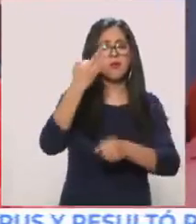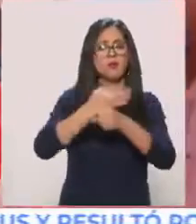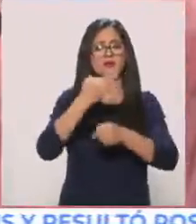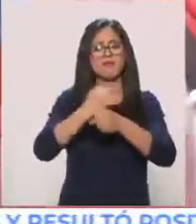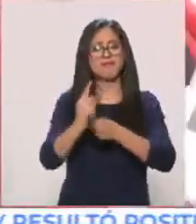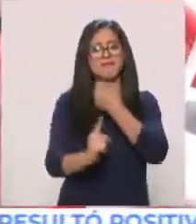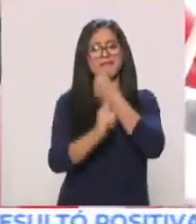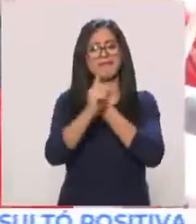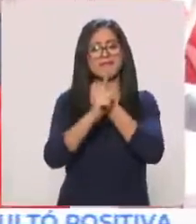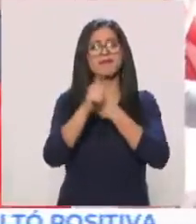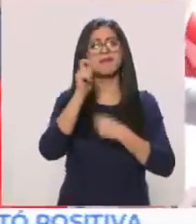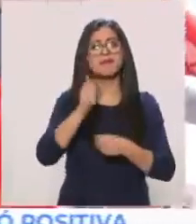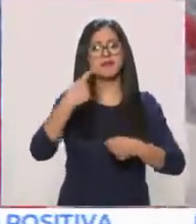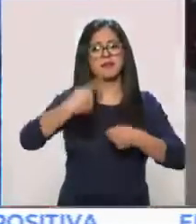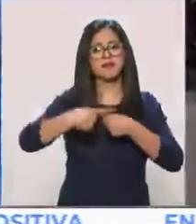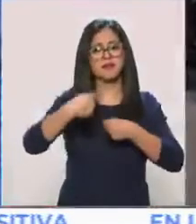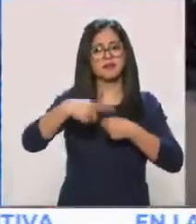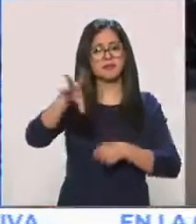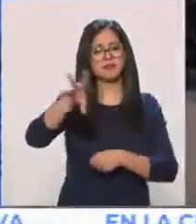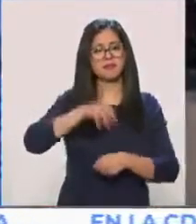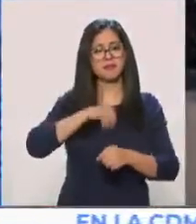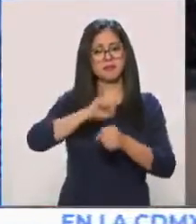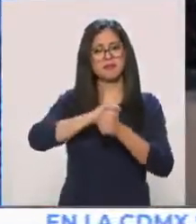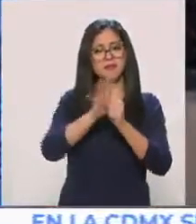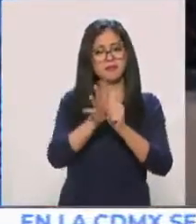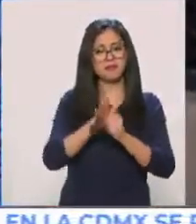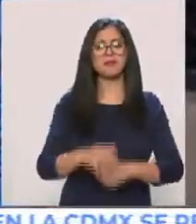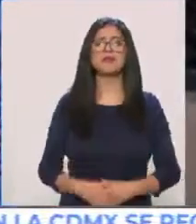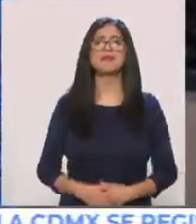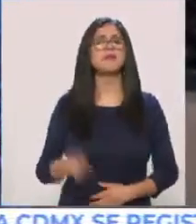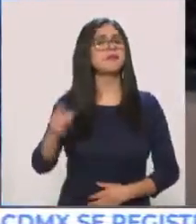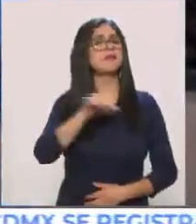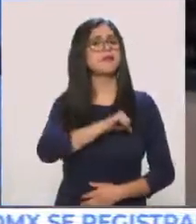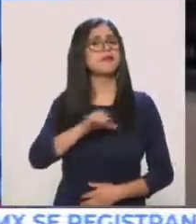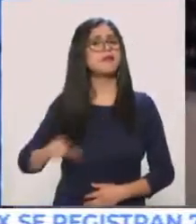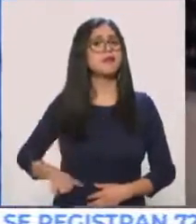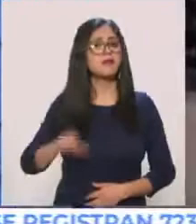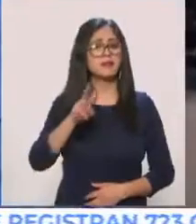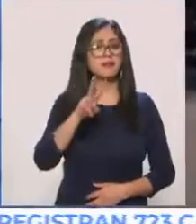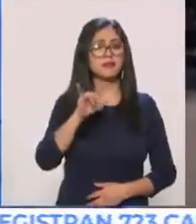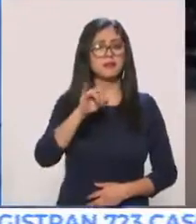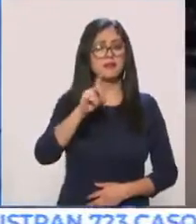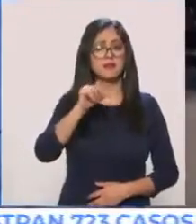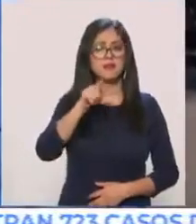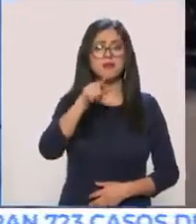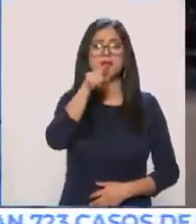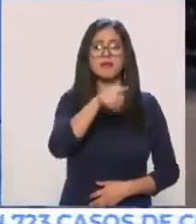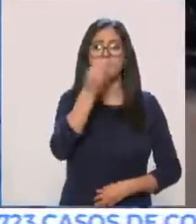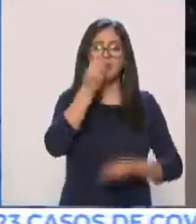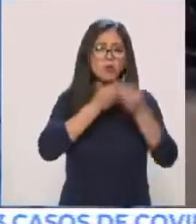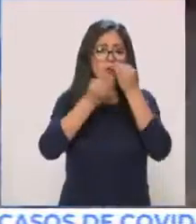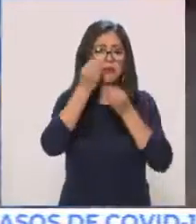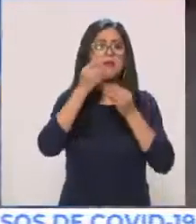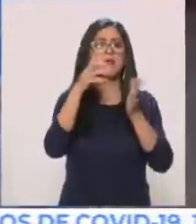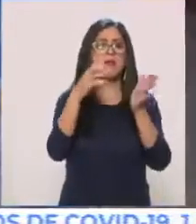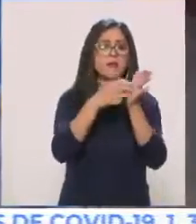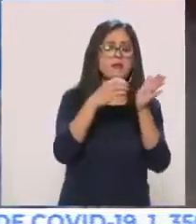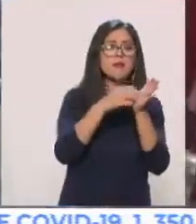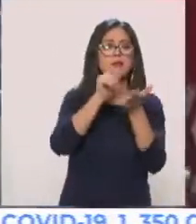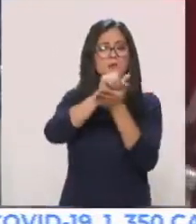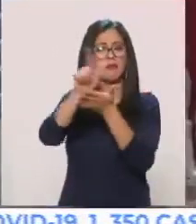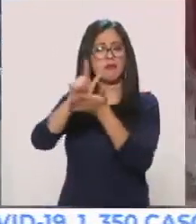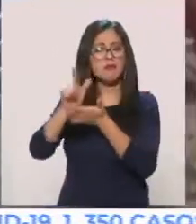del COVID-19. El alcalde Vidal Llerenas destacó que estos paquetes con alimentos y productos de limpieza básicos